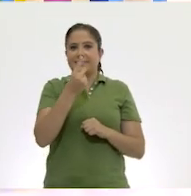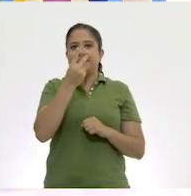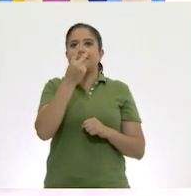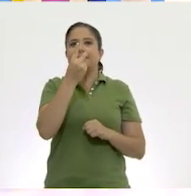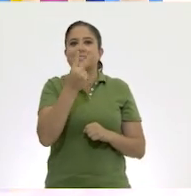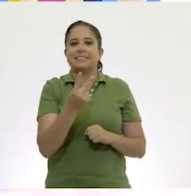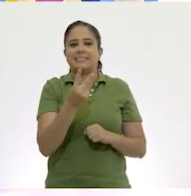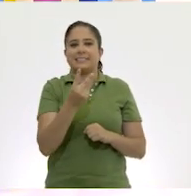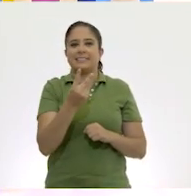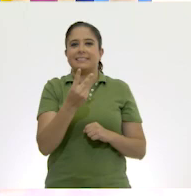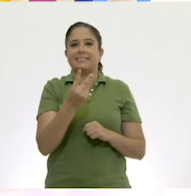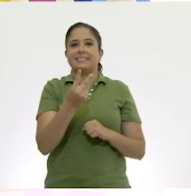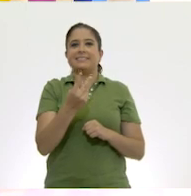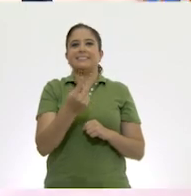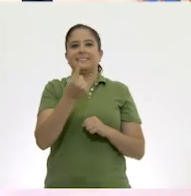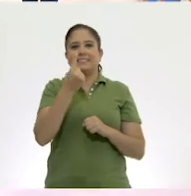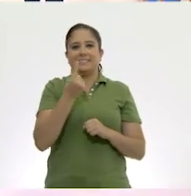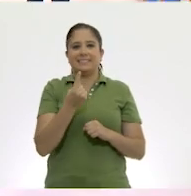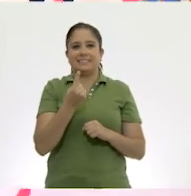12